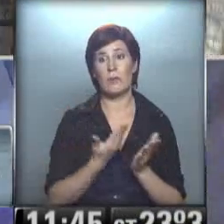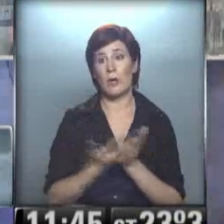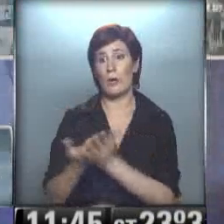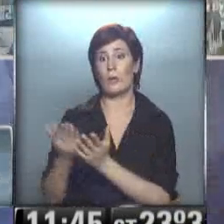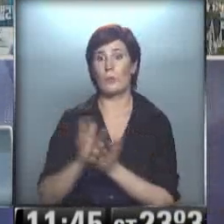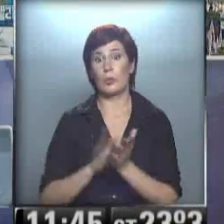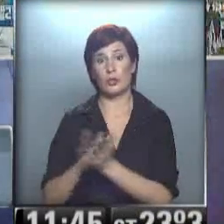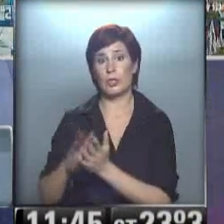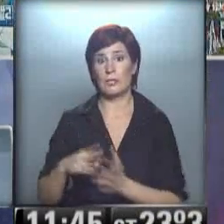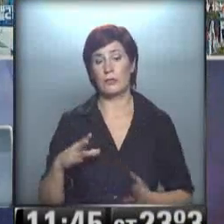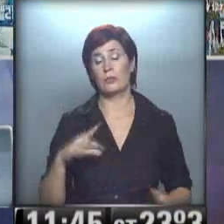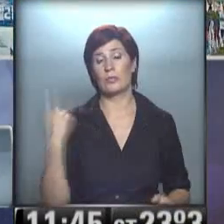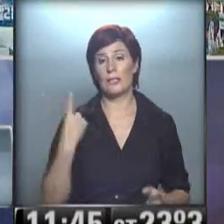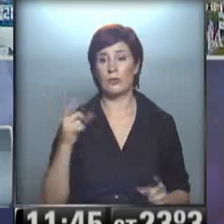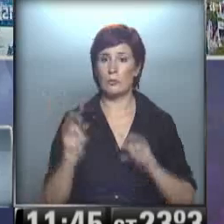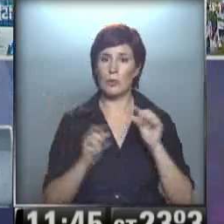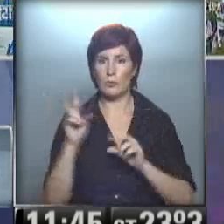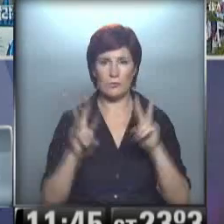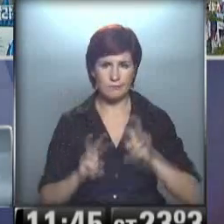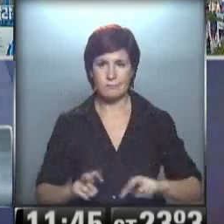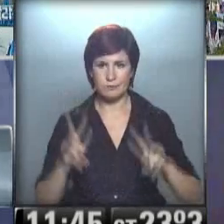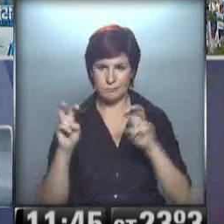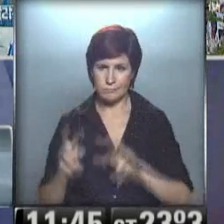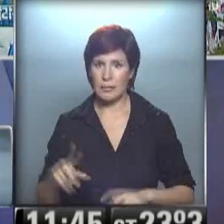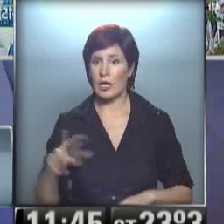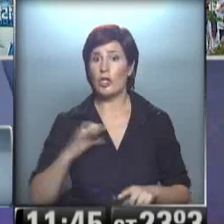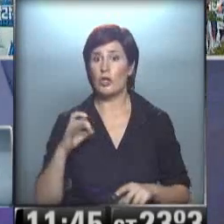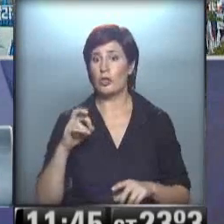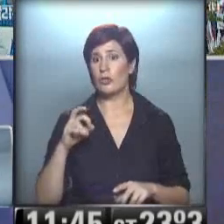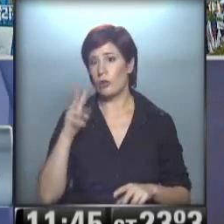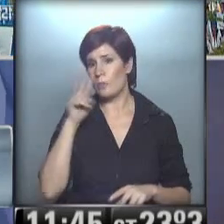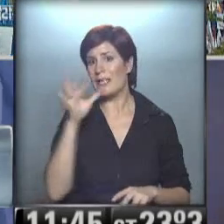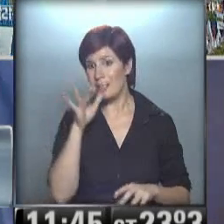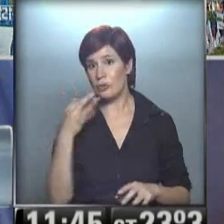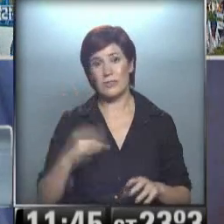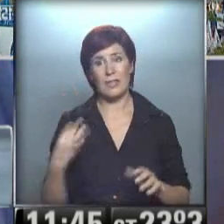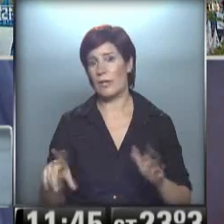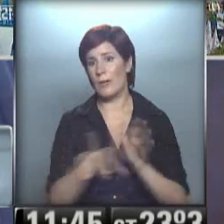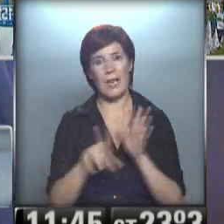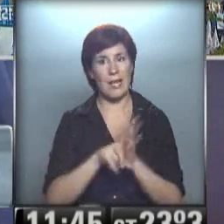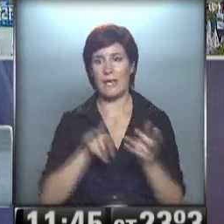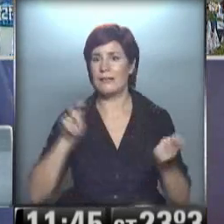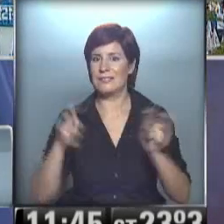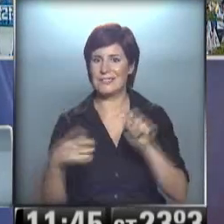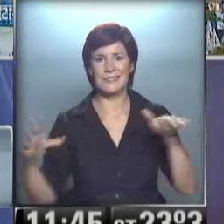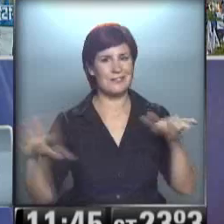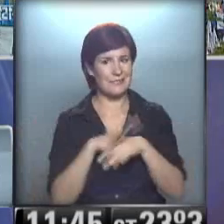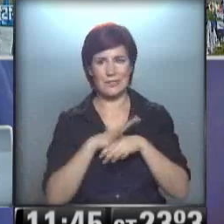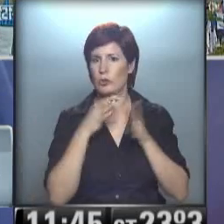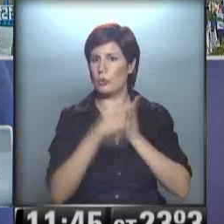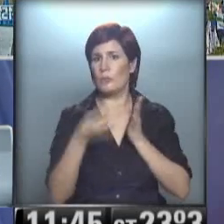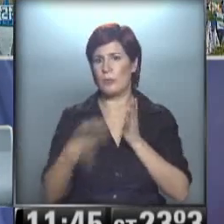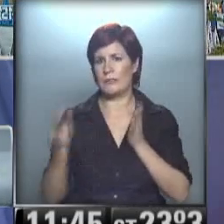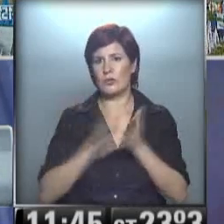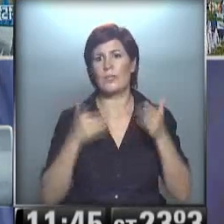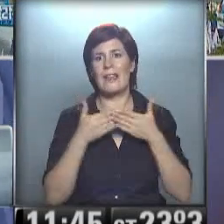evaluados por el directorio, faltan todavía algunos, pero el 2014 va a ser el año de la adecuación del conjunto de las empresas a la ley de la democracia, así que,